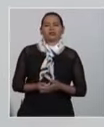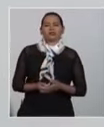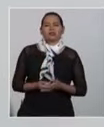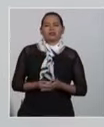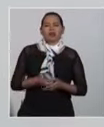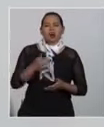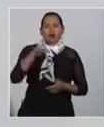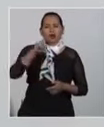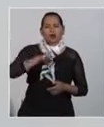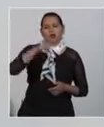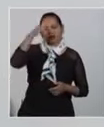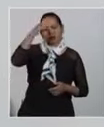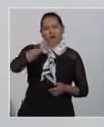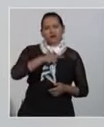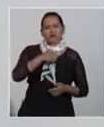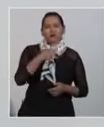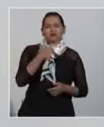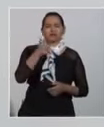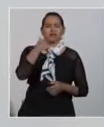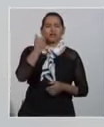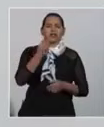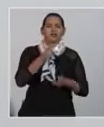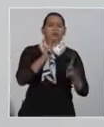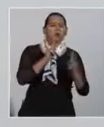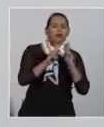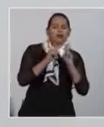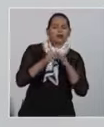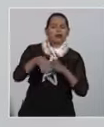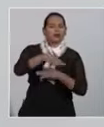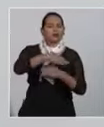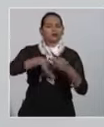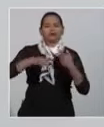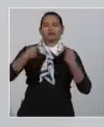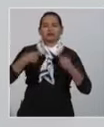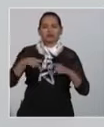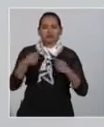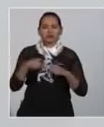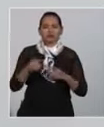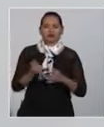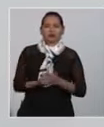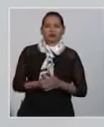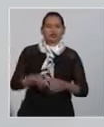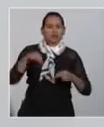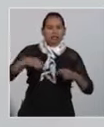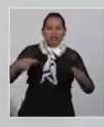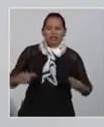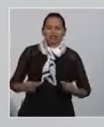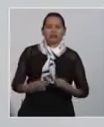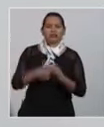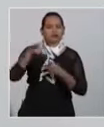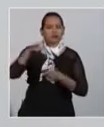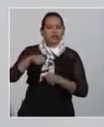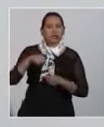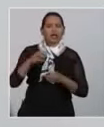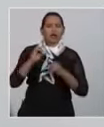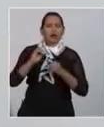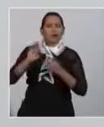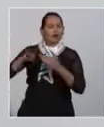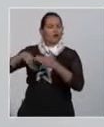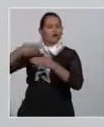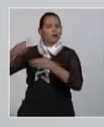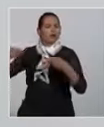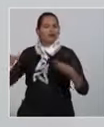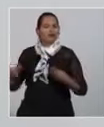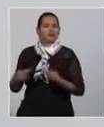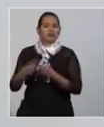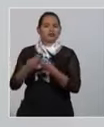que nacimos, crecimos y vivimos aquí, y también a los que no nacieron aquí, pero que todos los días nos ayudan a